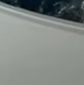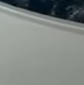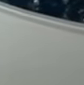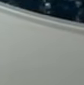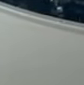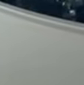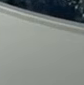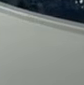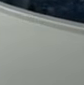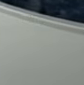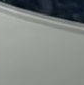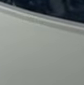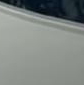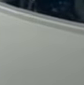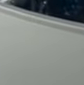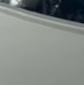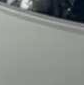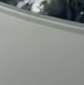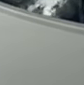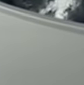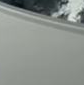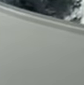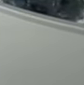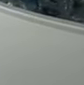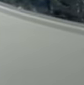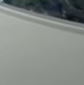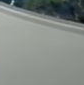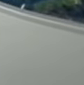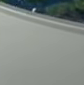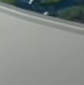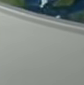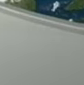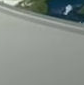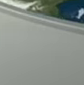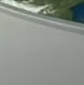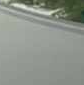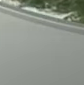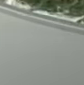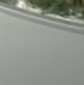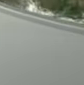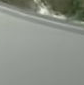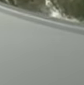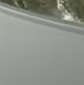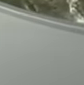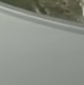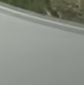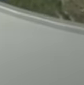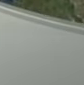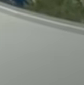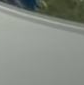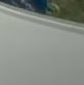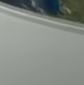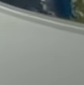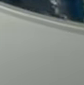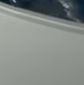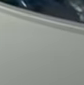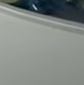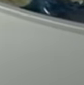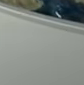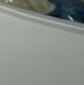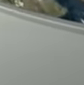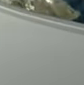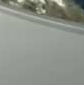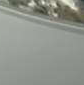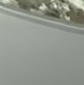Bolivisión. Por favor, tomen en cuenta las siguientes alertas hidrológicas de prioridad naranja que afecta a todo el territorio nacional por ascensos progresivos